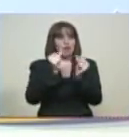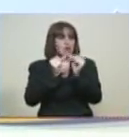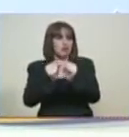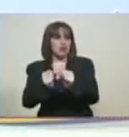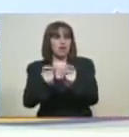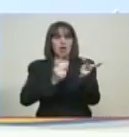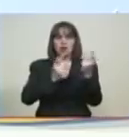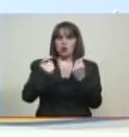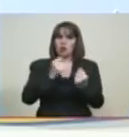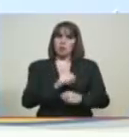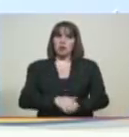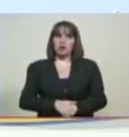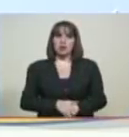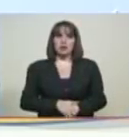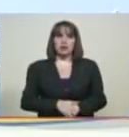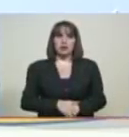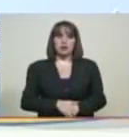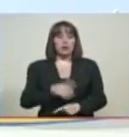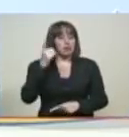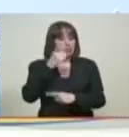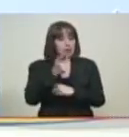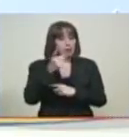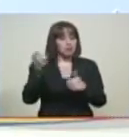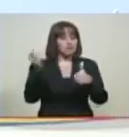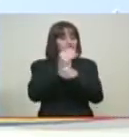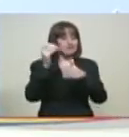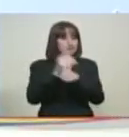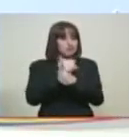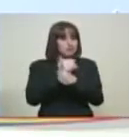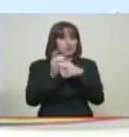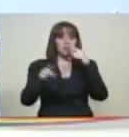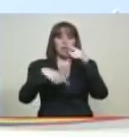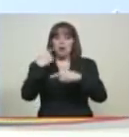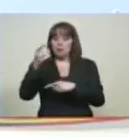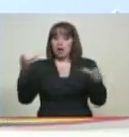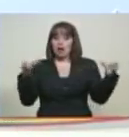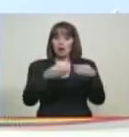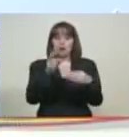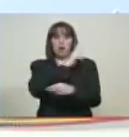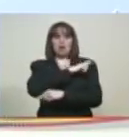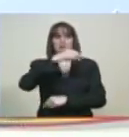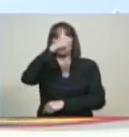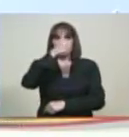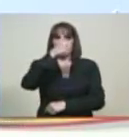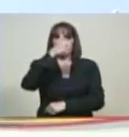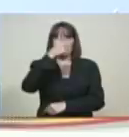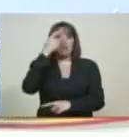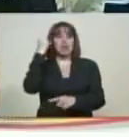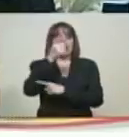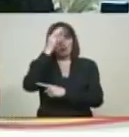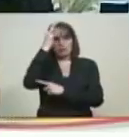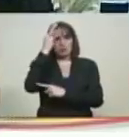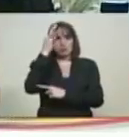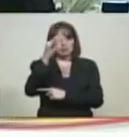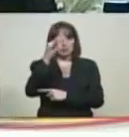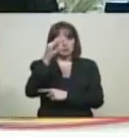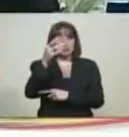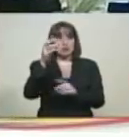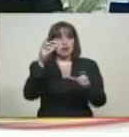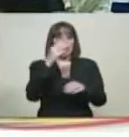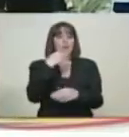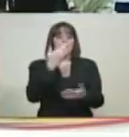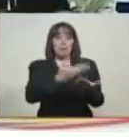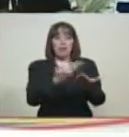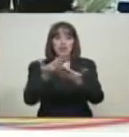y yo vengo a este consejo federal de gobierno ampliado a exigirles más gobernadores